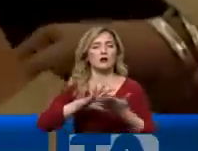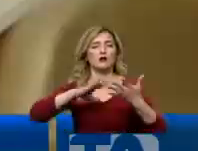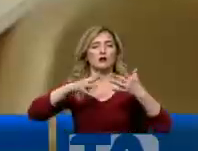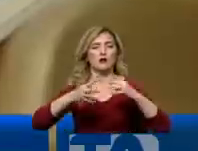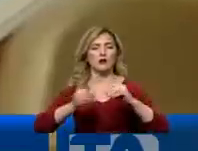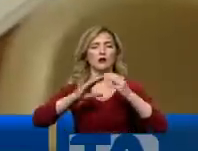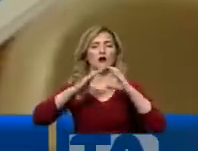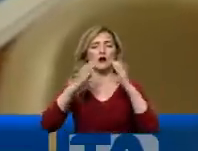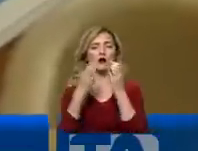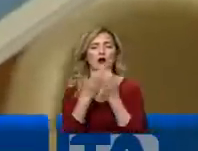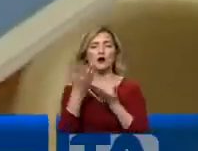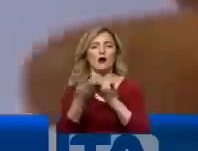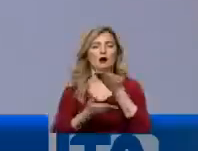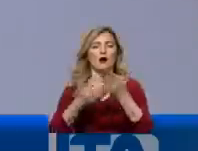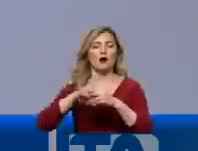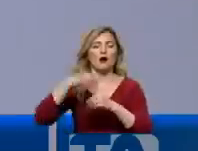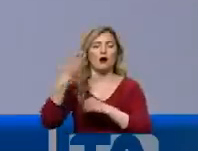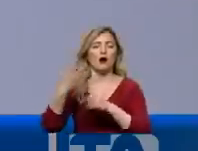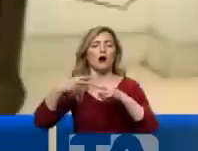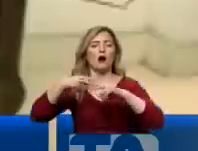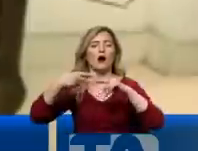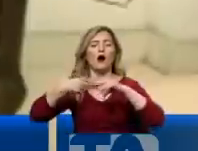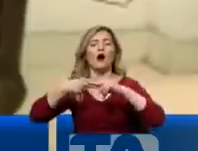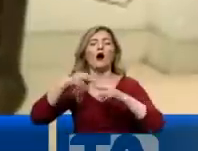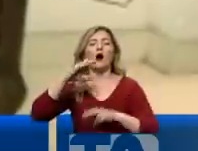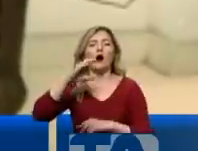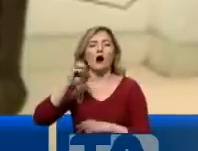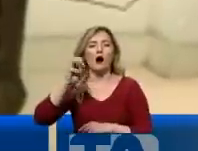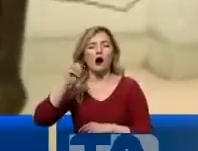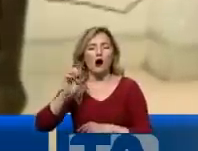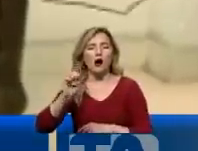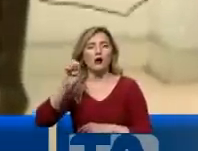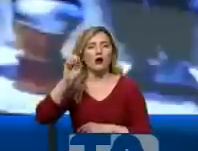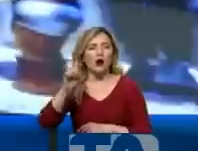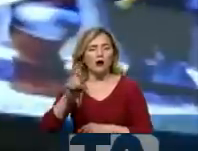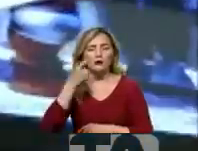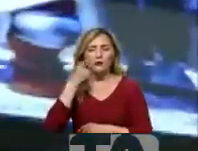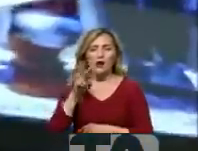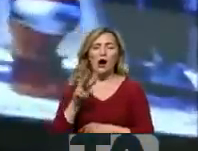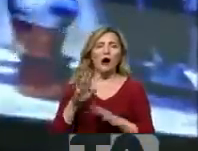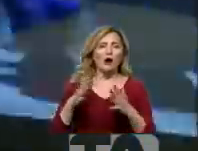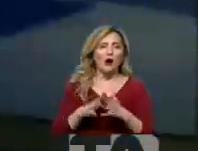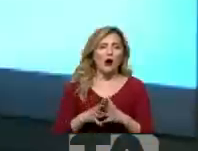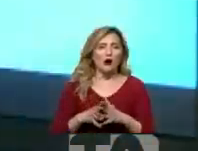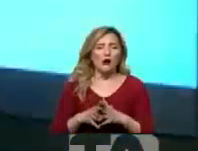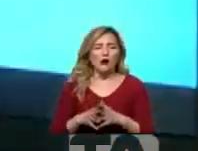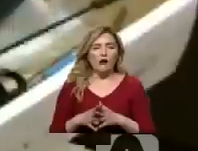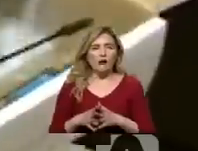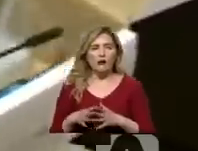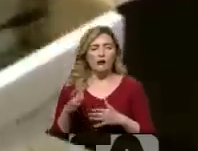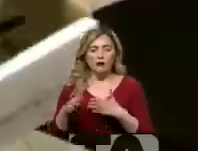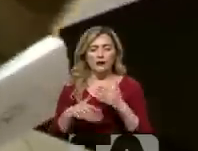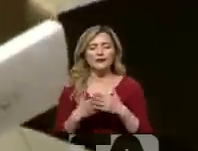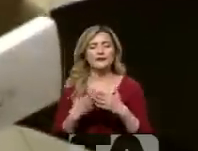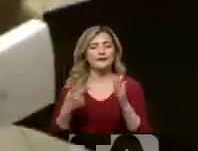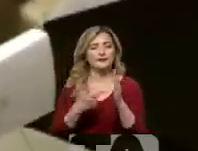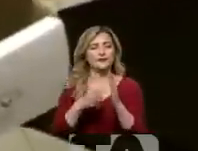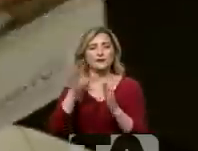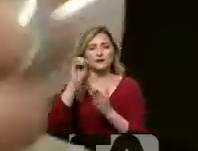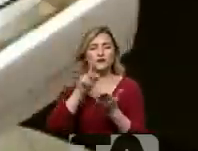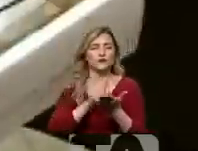resolución del Comité de Comercio Exterior COMEX, en donde se podrá ver con precisión las partidas y subpartidas que tendrán arancel